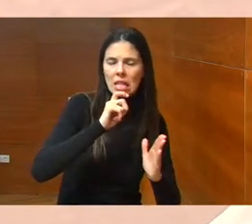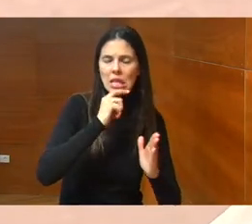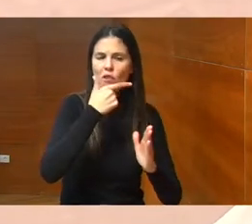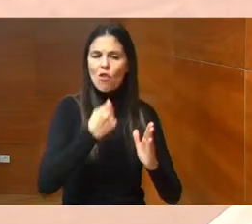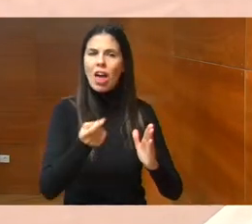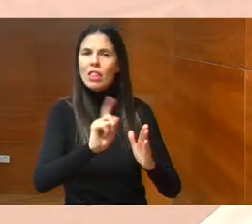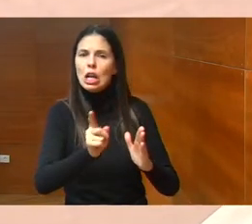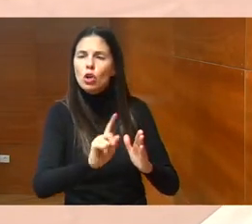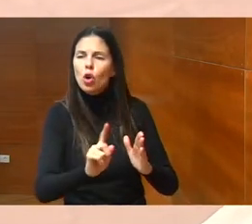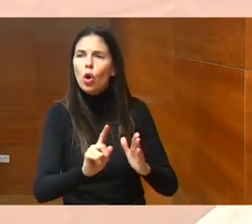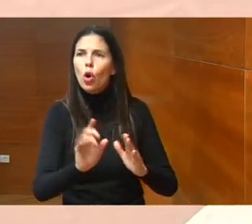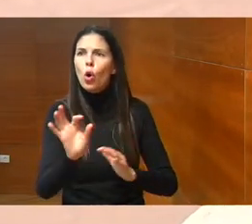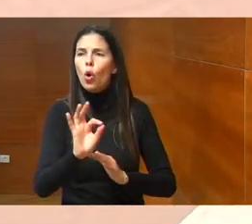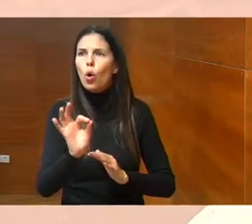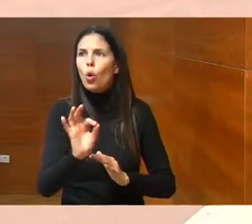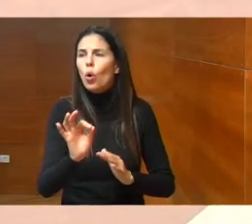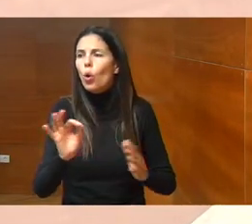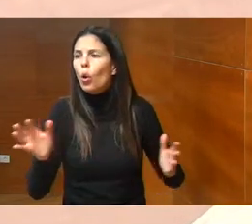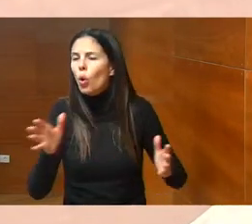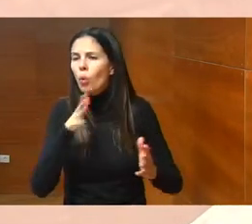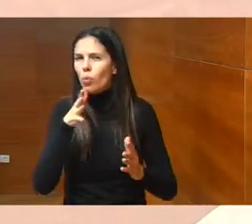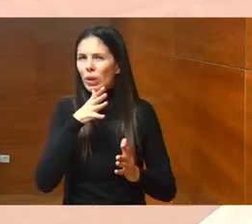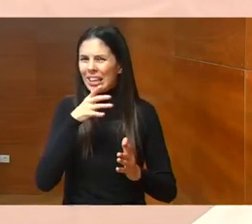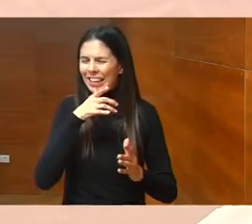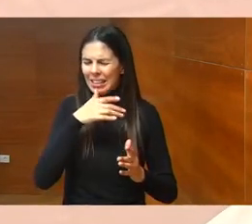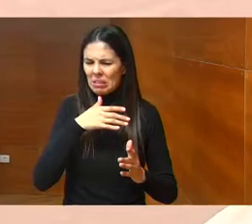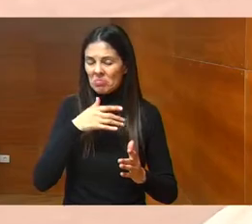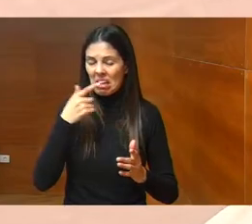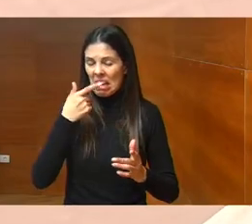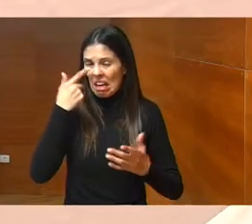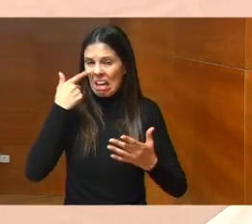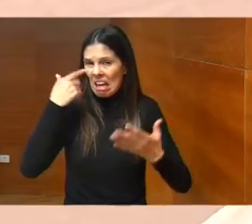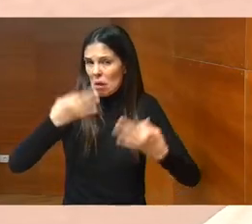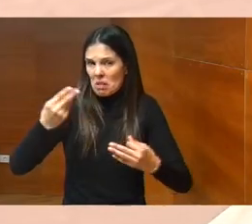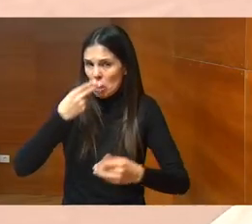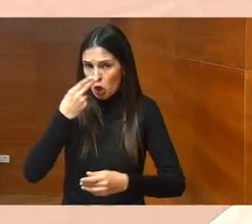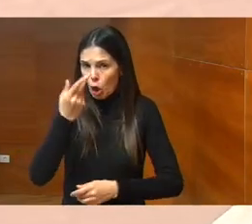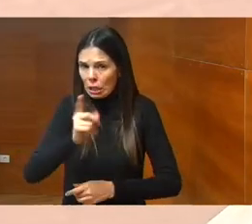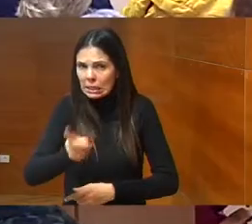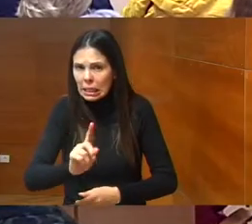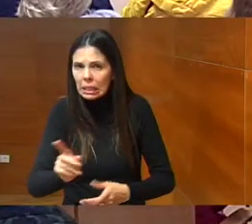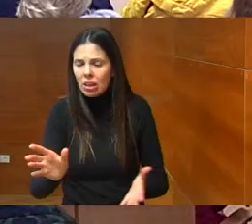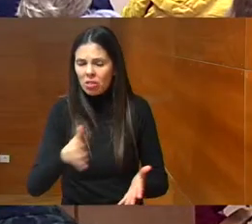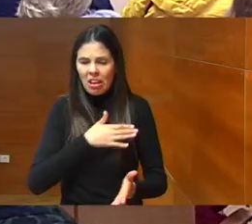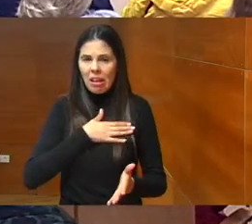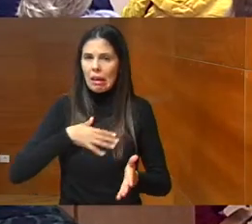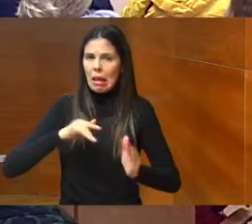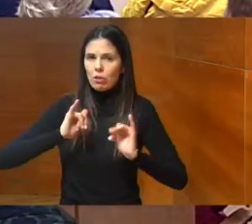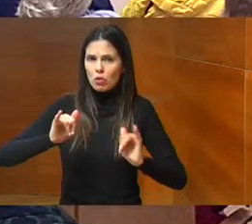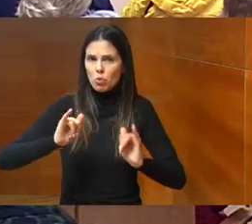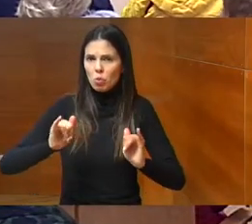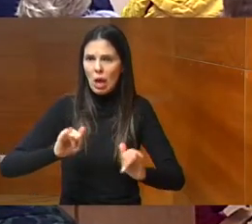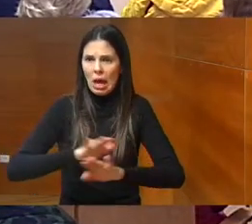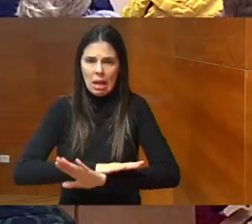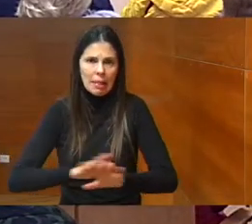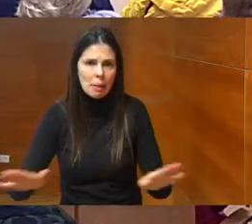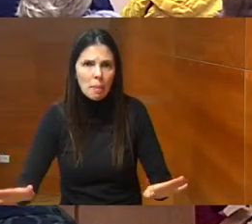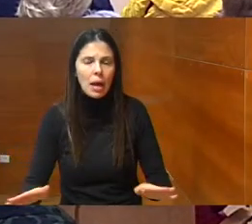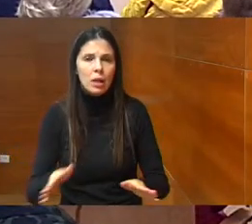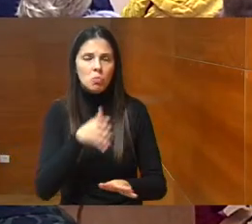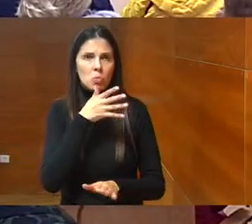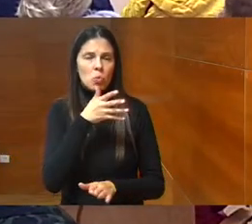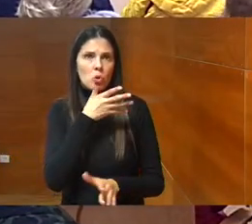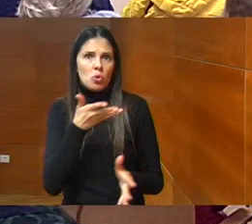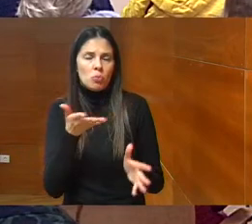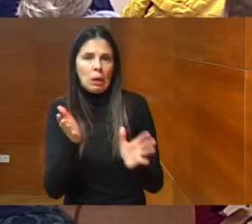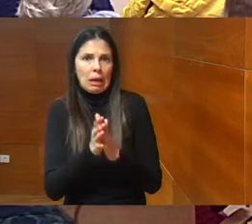facilidad no no consigue porque tampoco eoxiticodela objetivo de la Es simplemente disfrutar no de su aparición